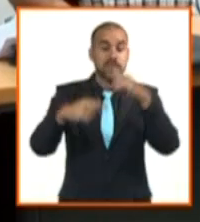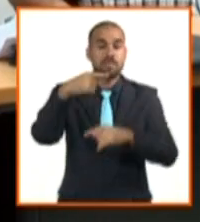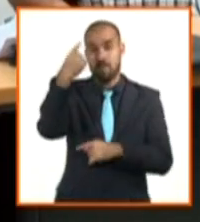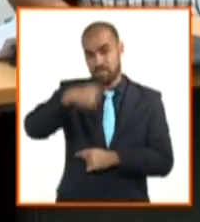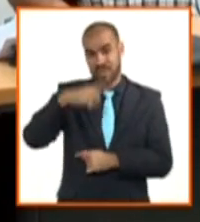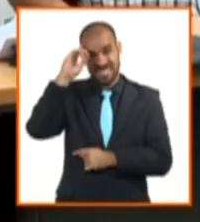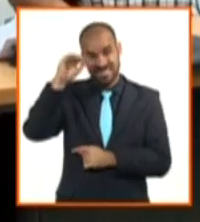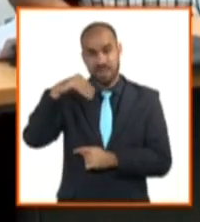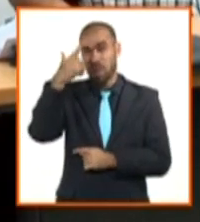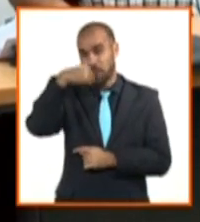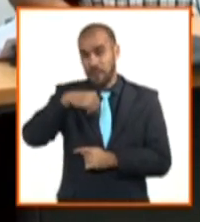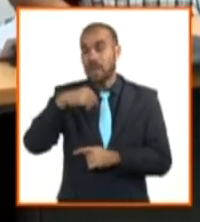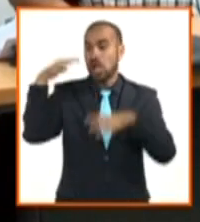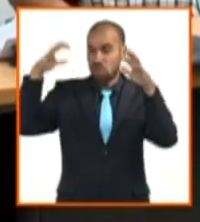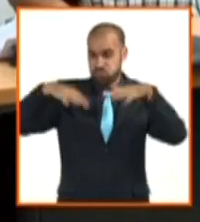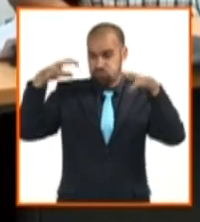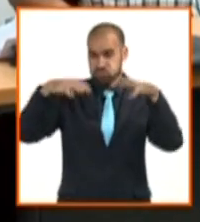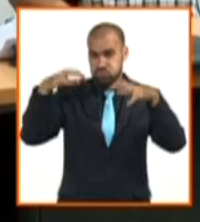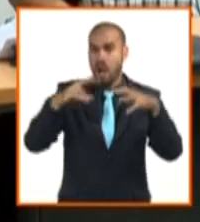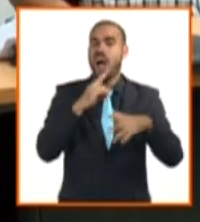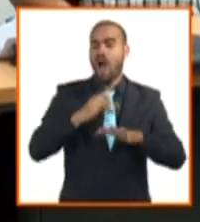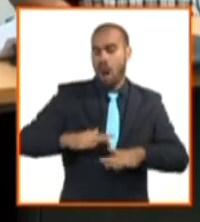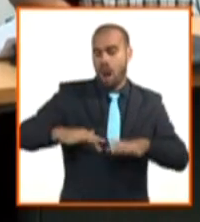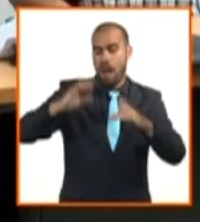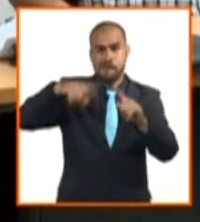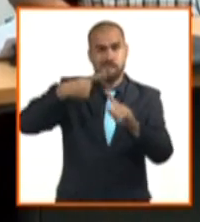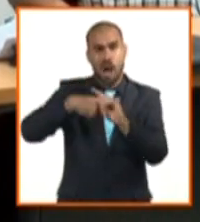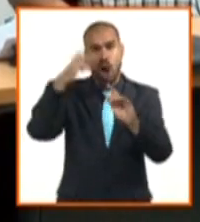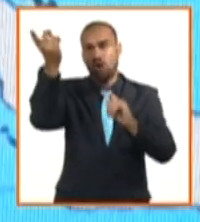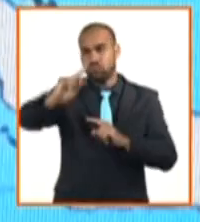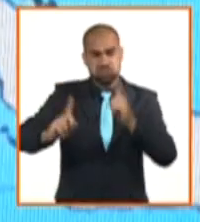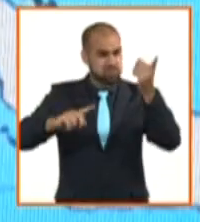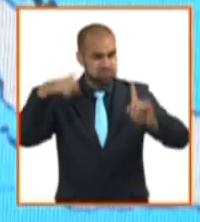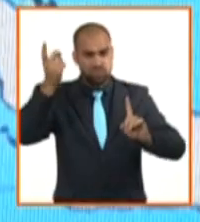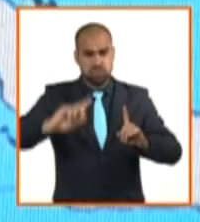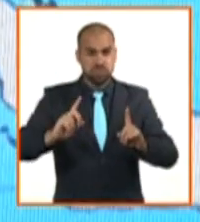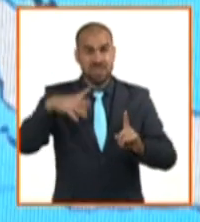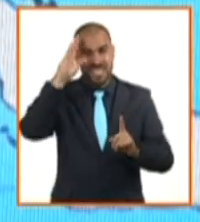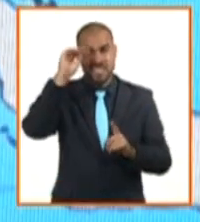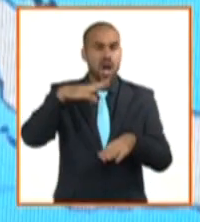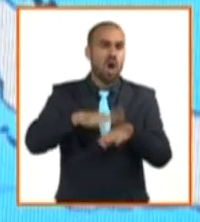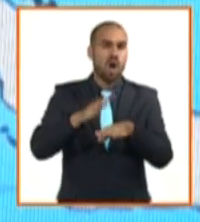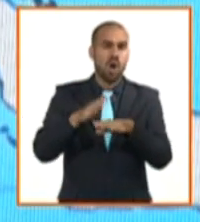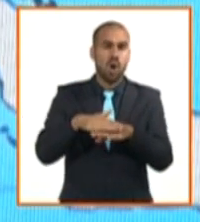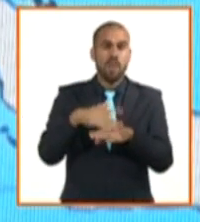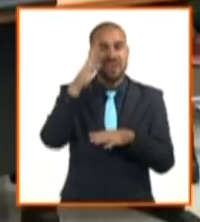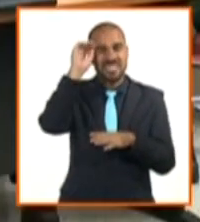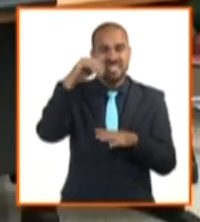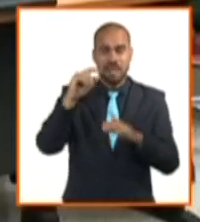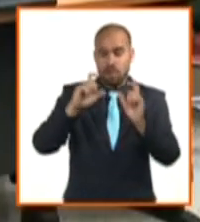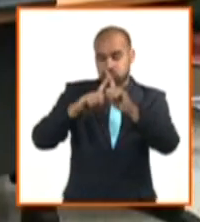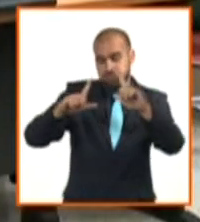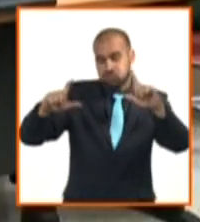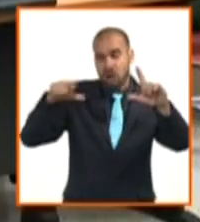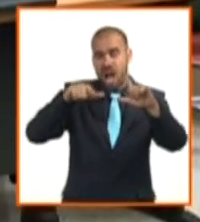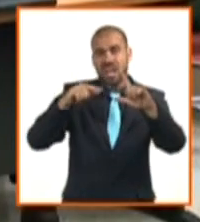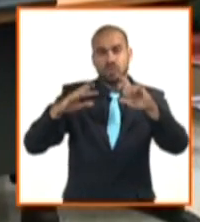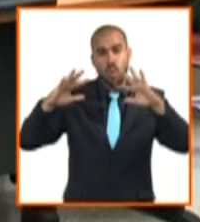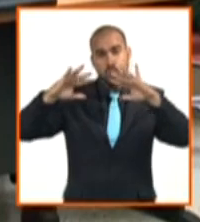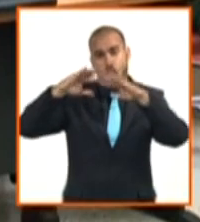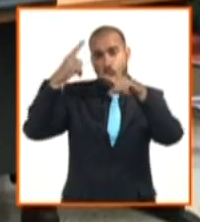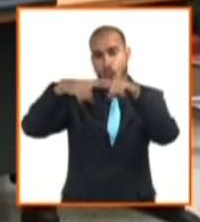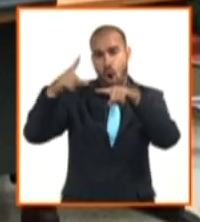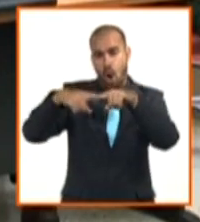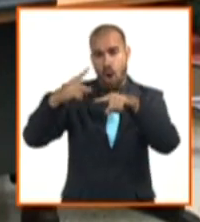inundaciones que ha generado un sistema de bajas presiones que transita por mares al norte del occidente cubano de igual forma el jefe de estado indicó